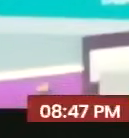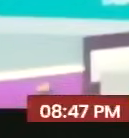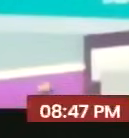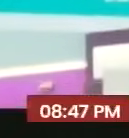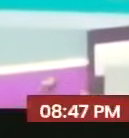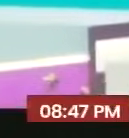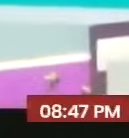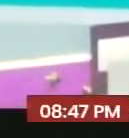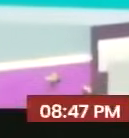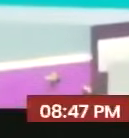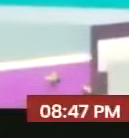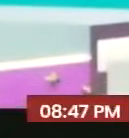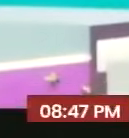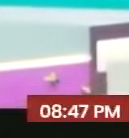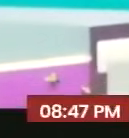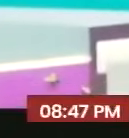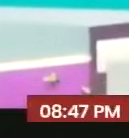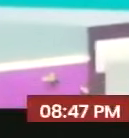¿Por qué?